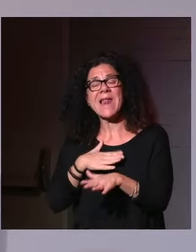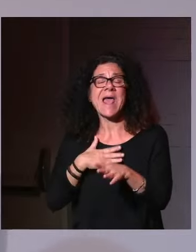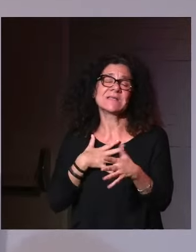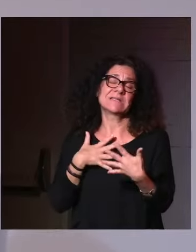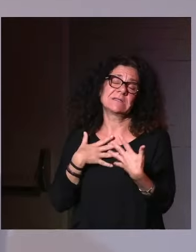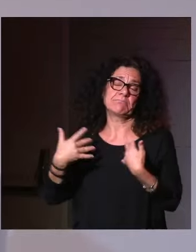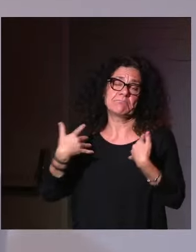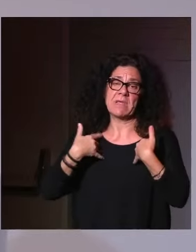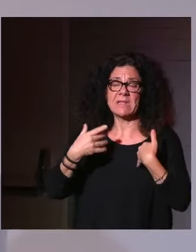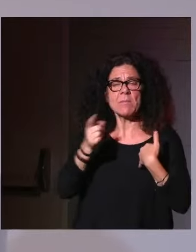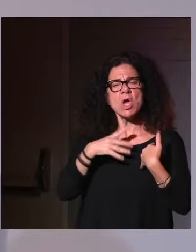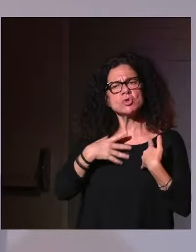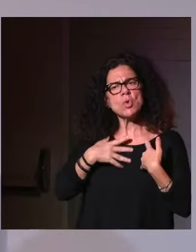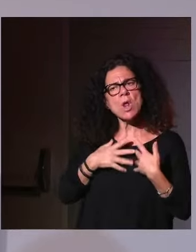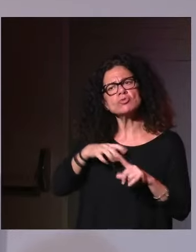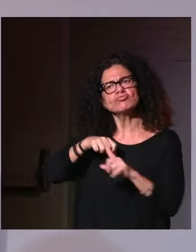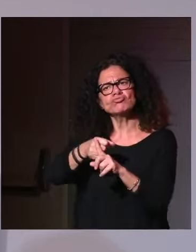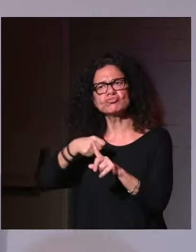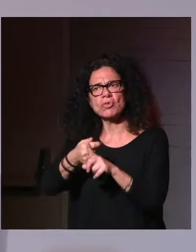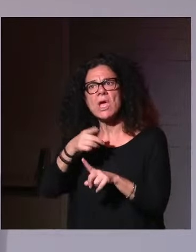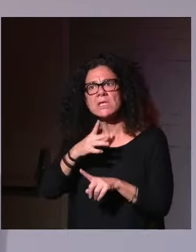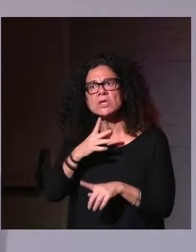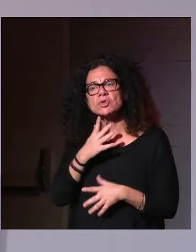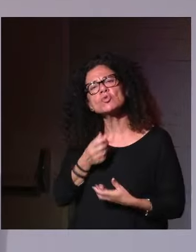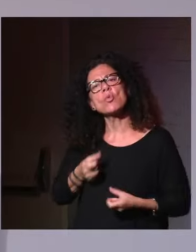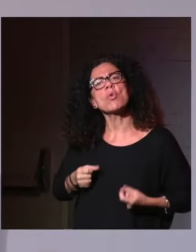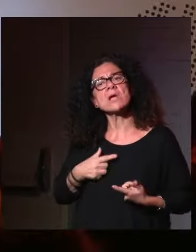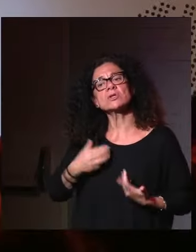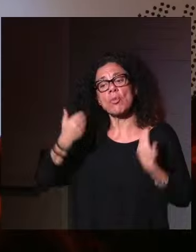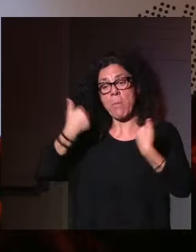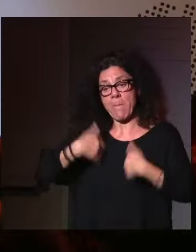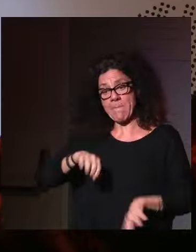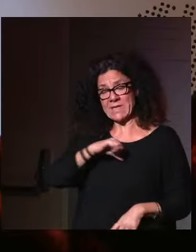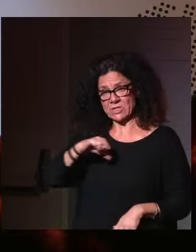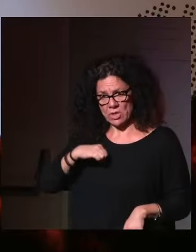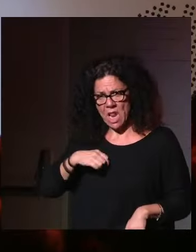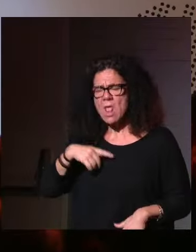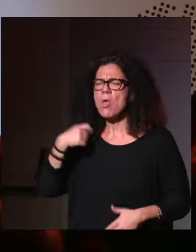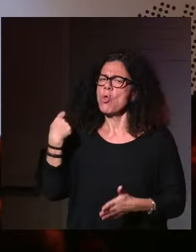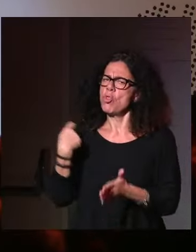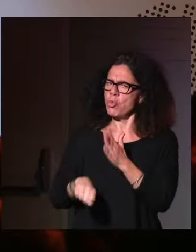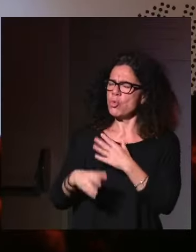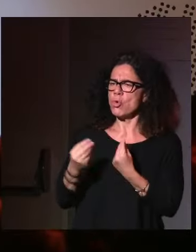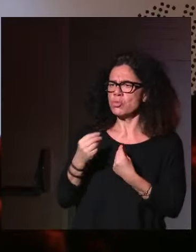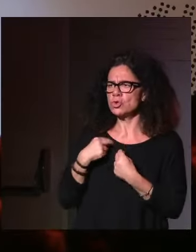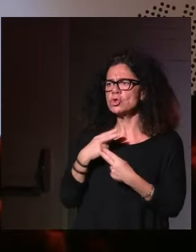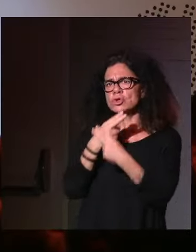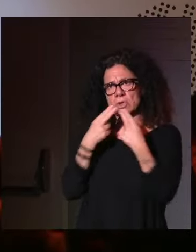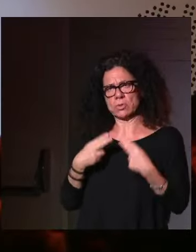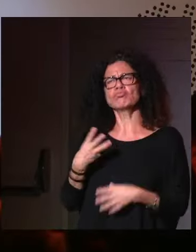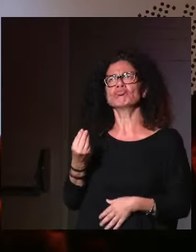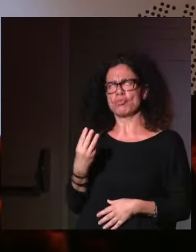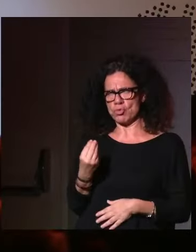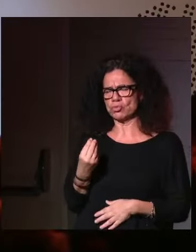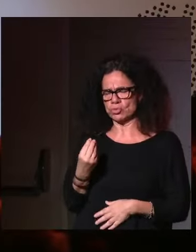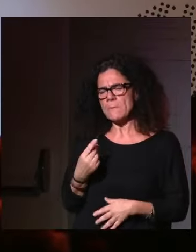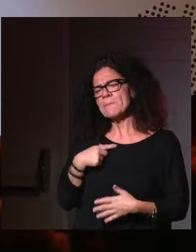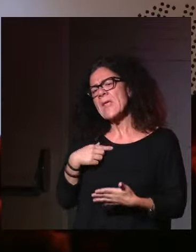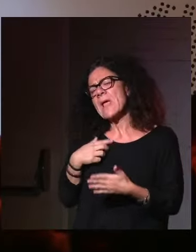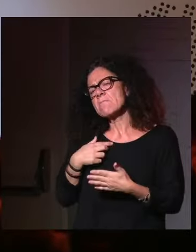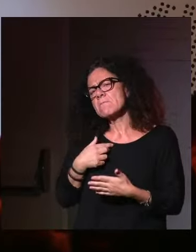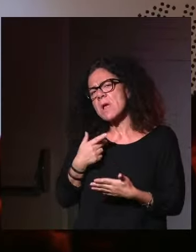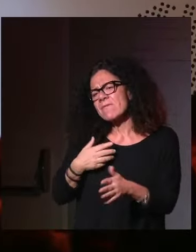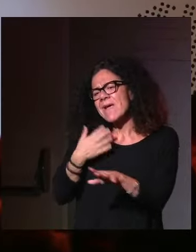agresores Y eso tiene un coste personal y tiene un coste personal muy duro eh muy duro nos censuramos Por supuesto que nos censuramos limitamos nuestras